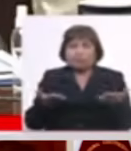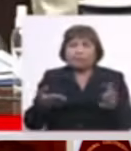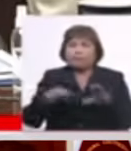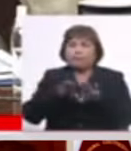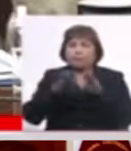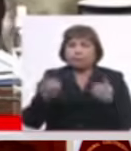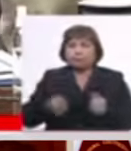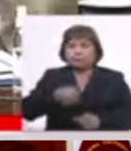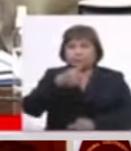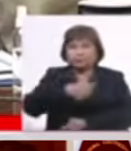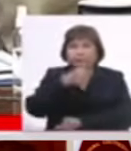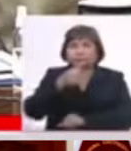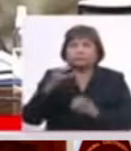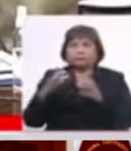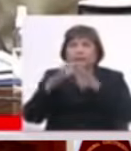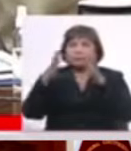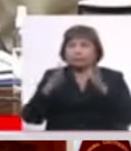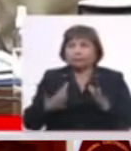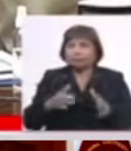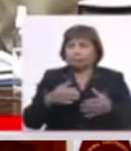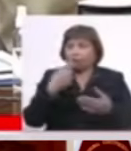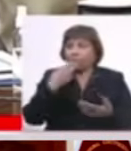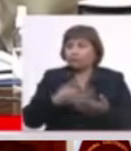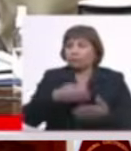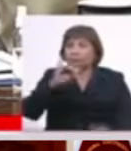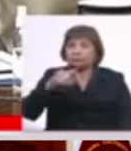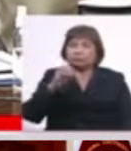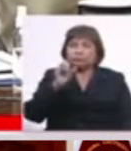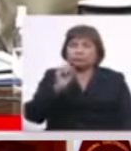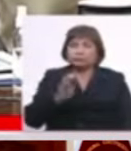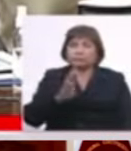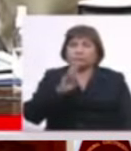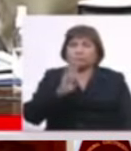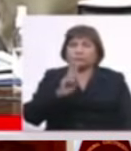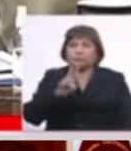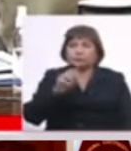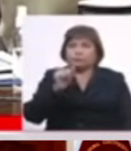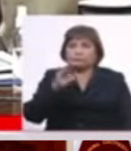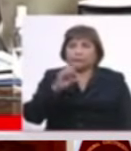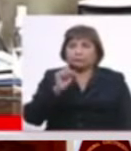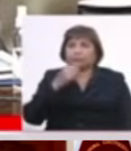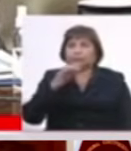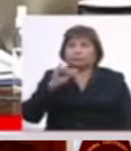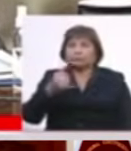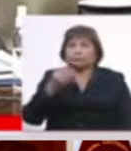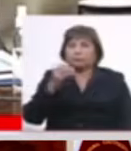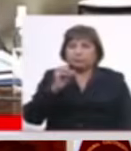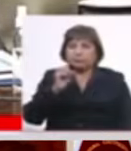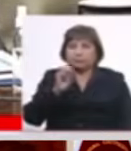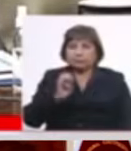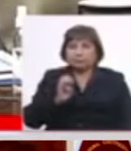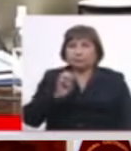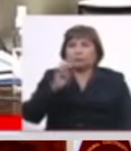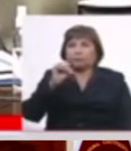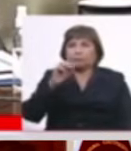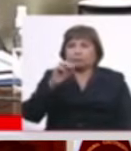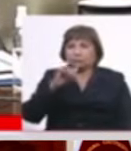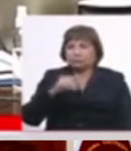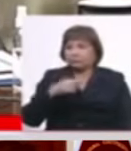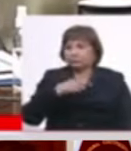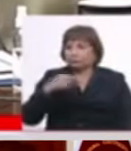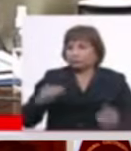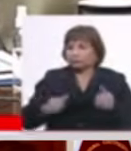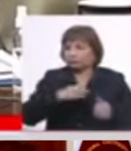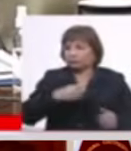se eligió a los congresistas José balcázar como presidente Jorge Montoya como vicepresidente Wilmar